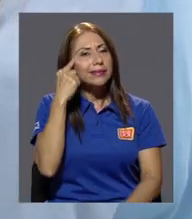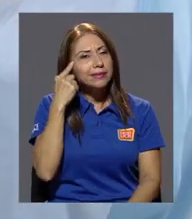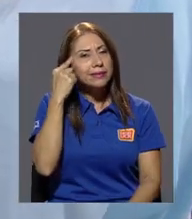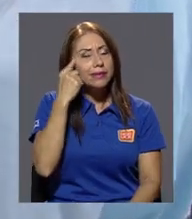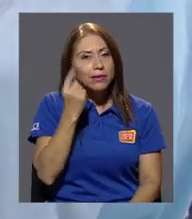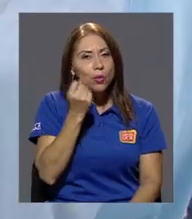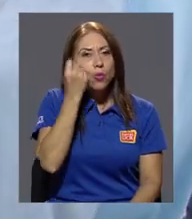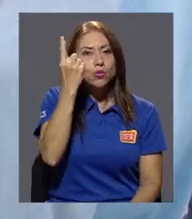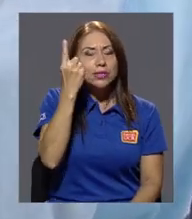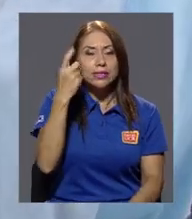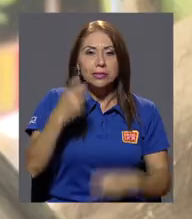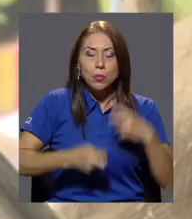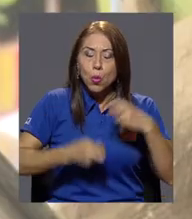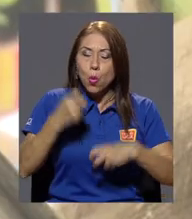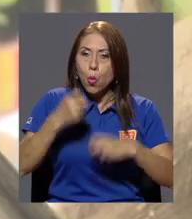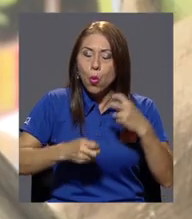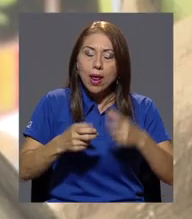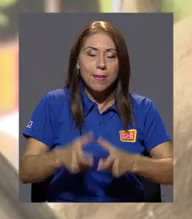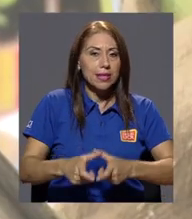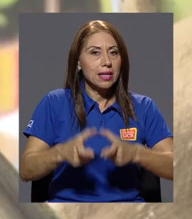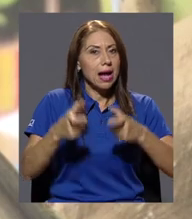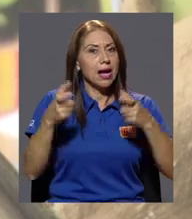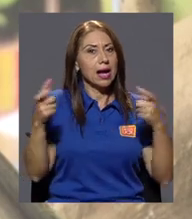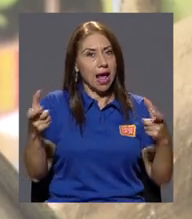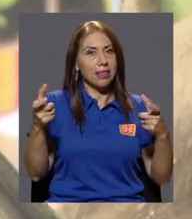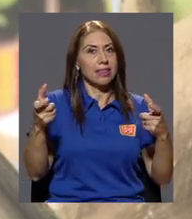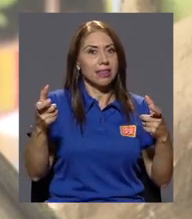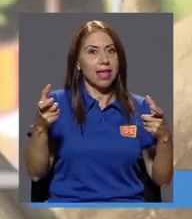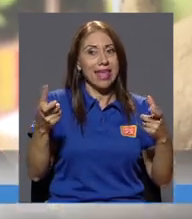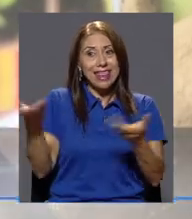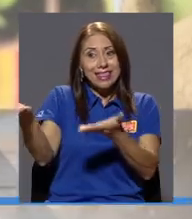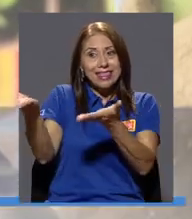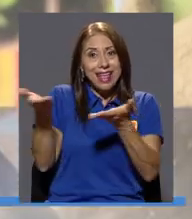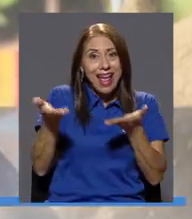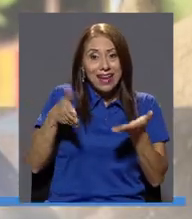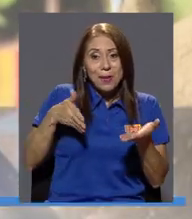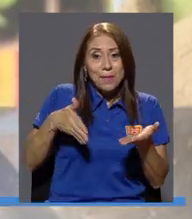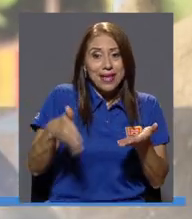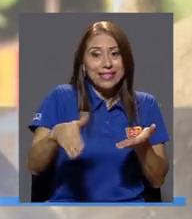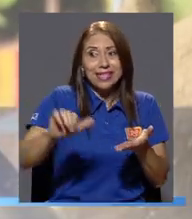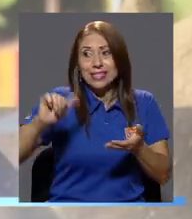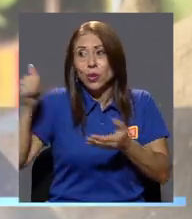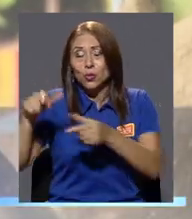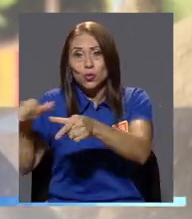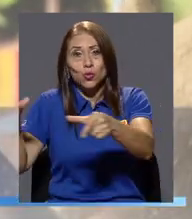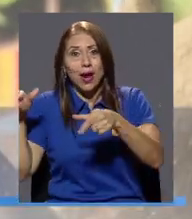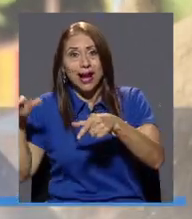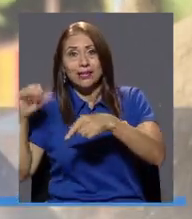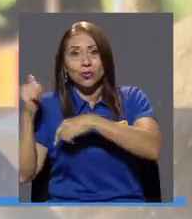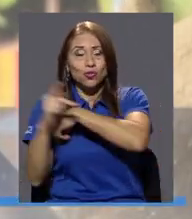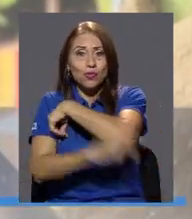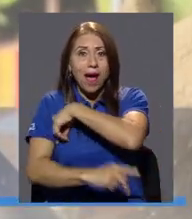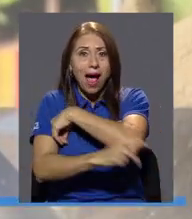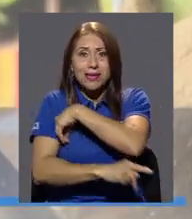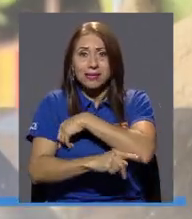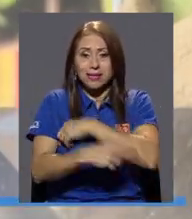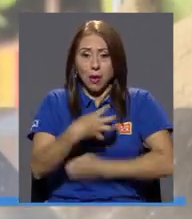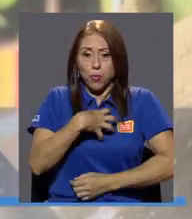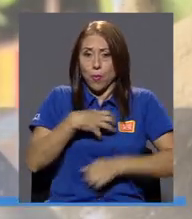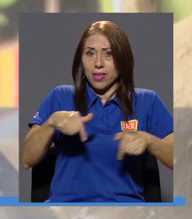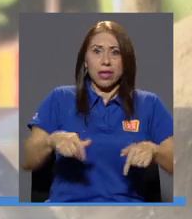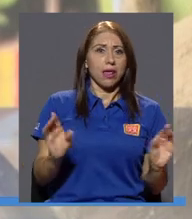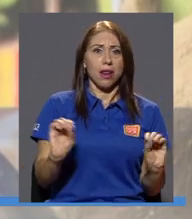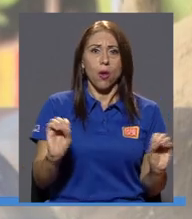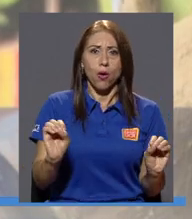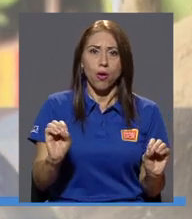del problema tan grande que es introducir especies foráneas. Eso por una parte. El daño al